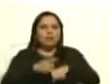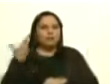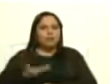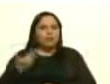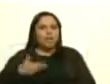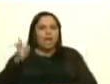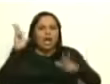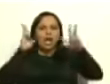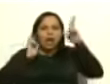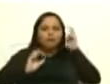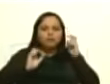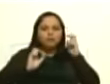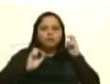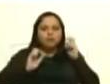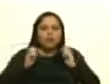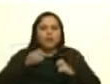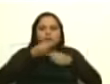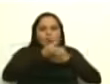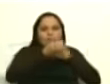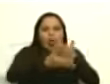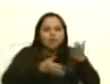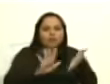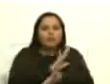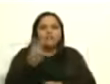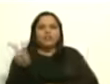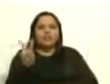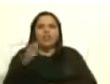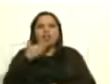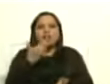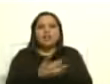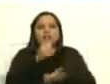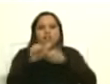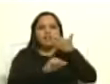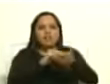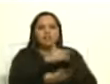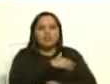escuchar la voz de Venezuela. Gracias, vicepresidenta. Muchísimas gracias.